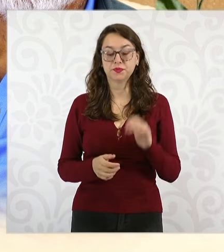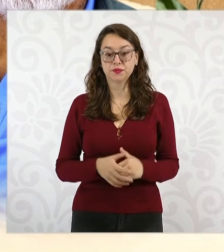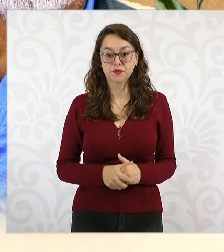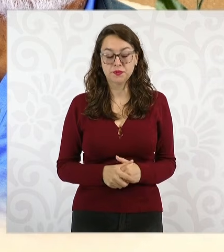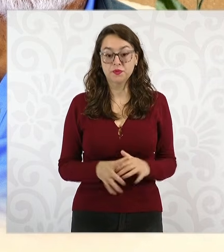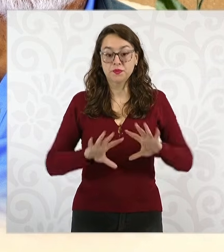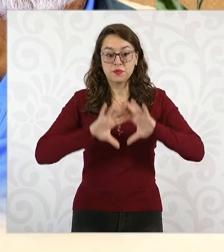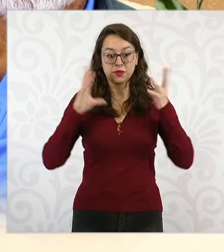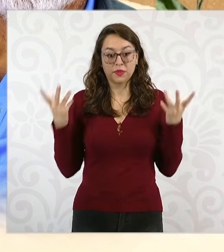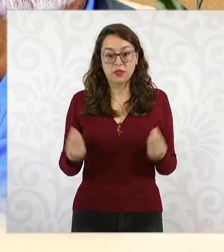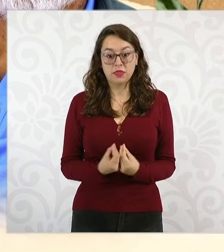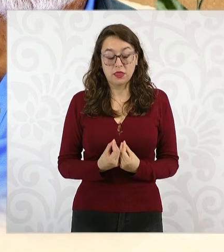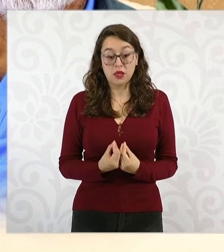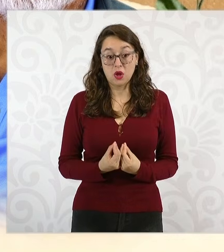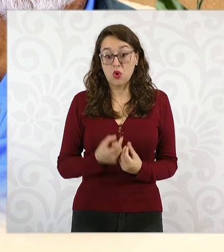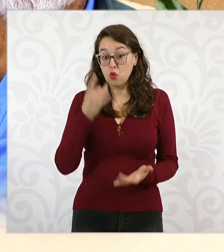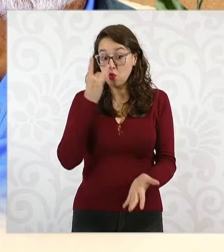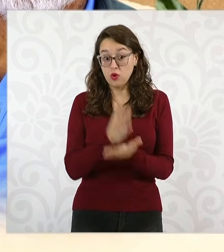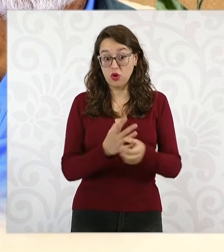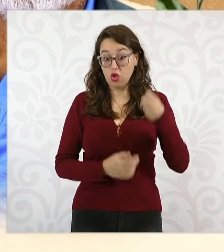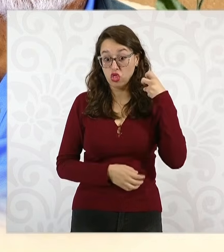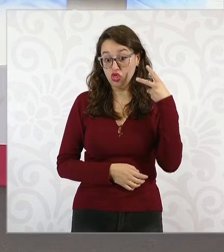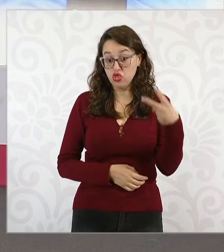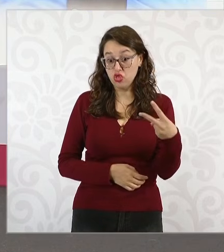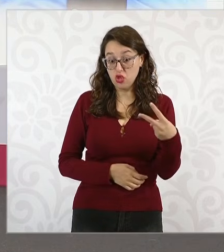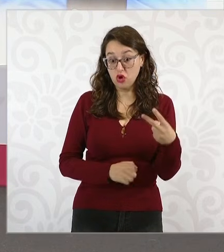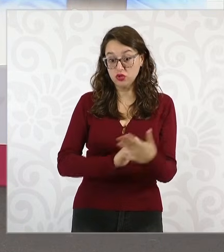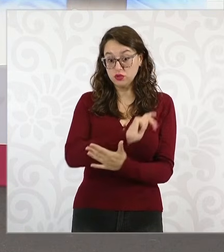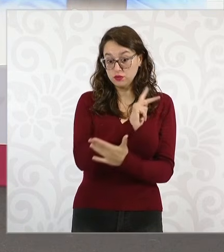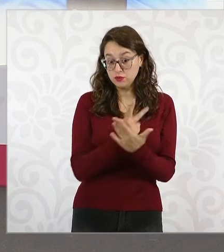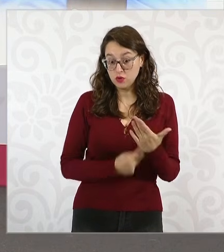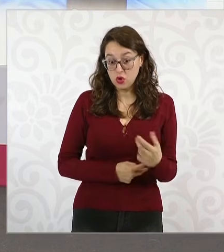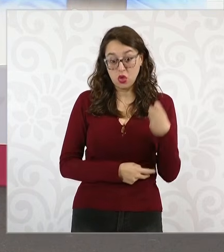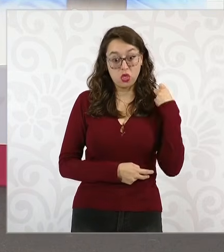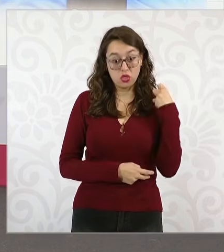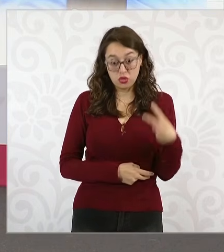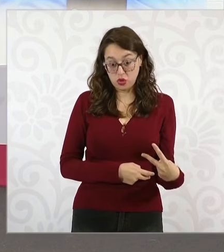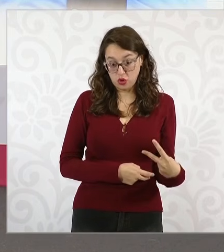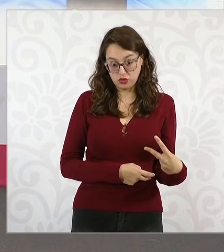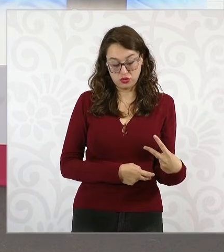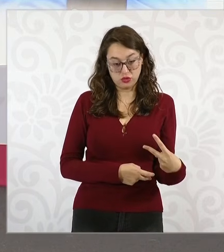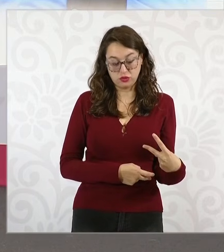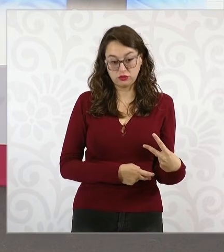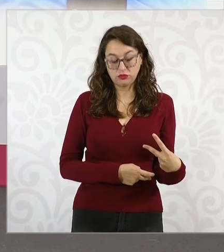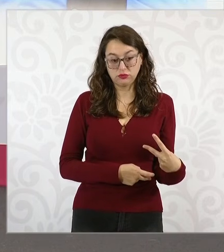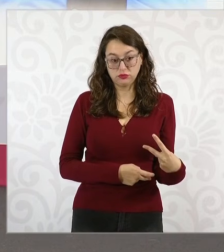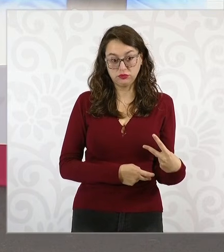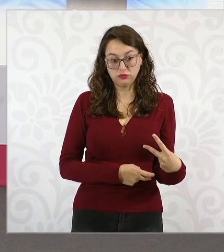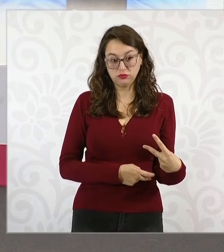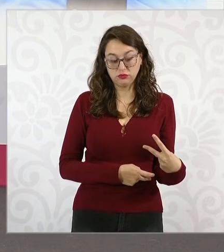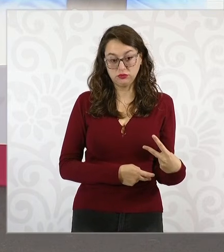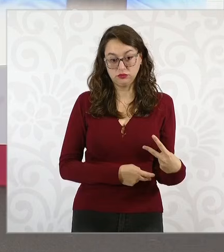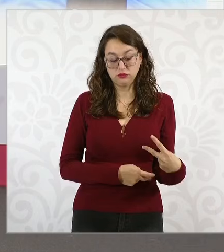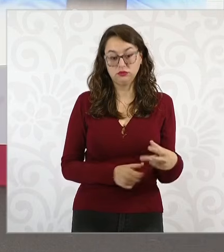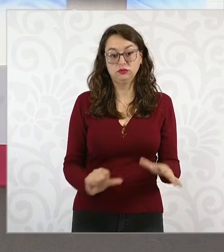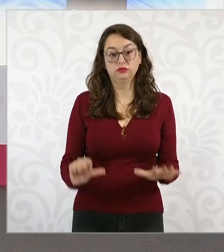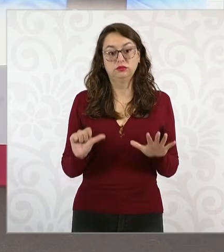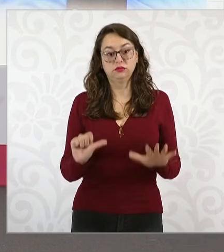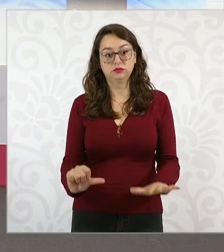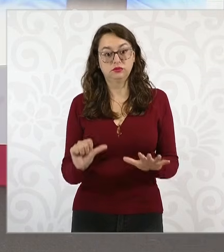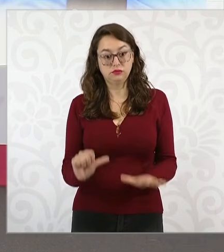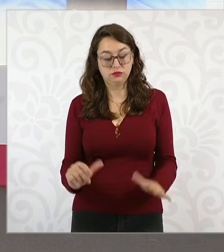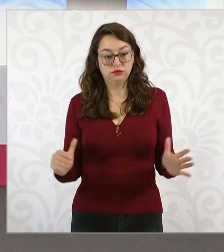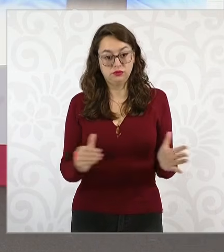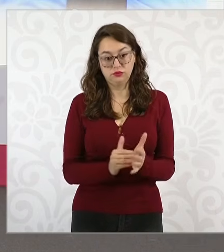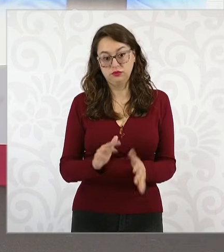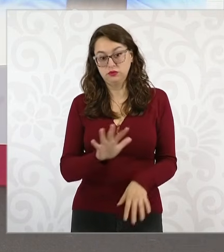Esto nos da un total, solo de estos dos programas, aquí quiero ser muy clara, solo de estos dos apoyos, de